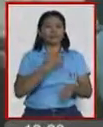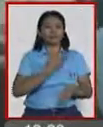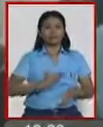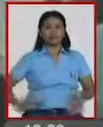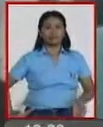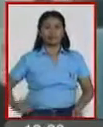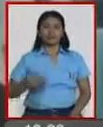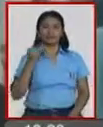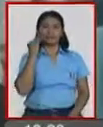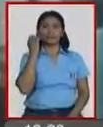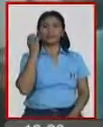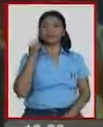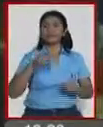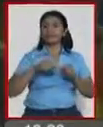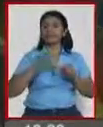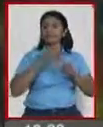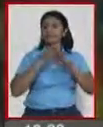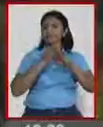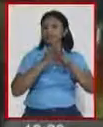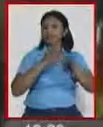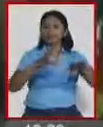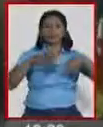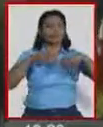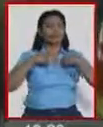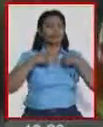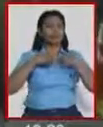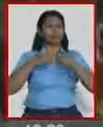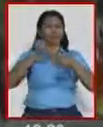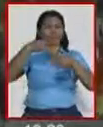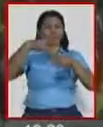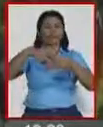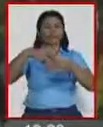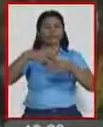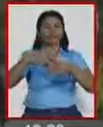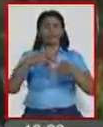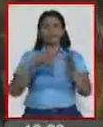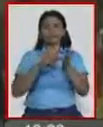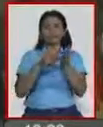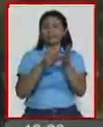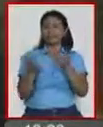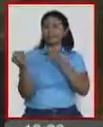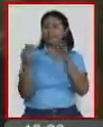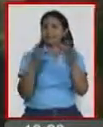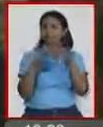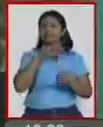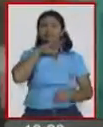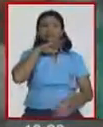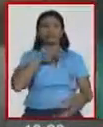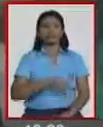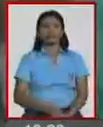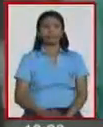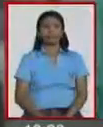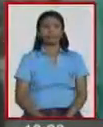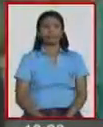a Morales, resistiéndose a la aceptación de ese referéndum, aduciendo una guerra sucia.